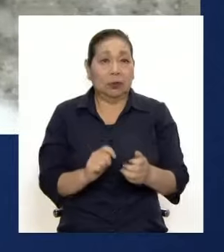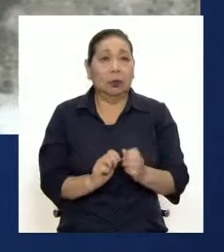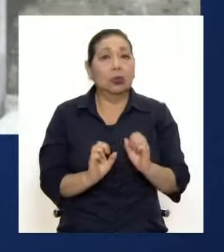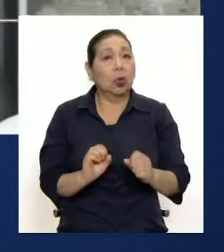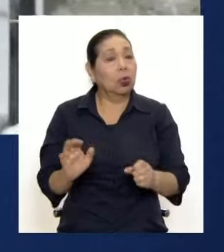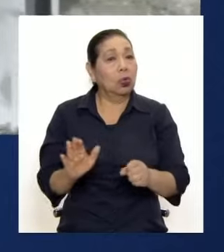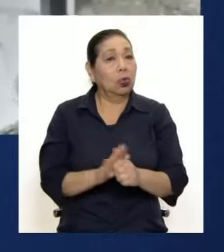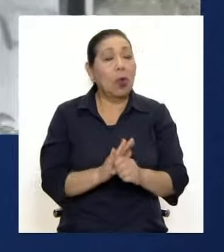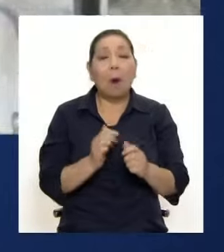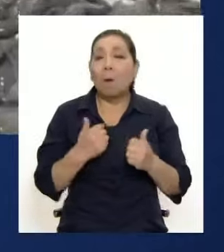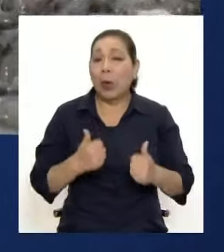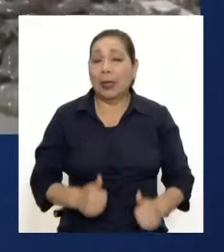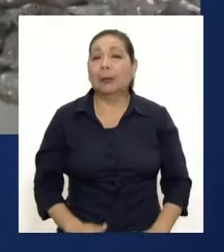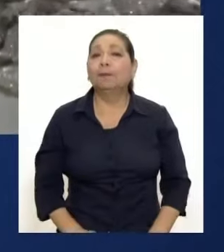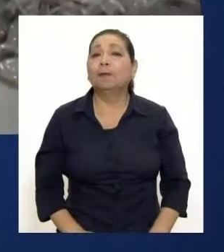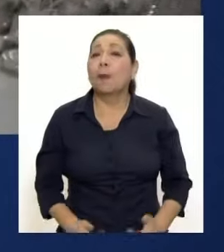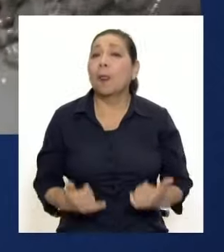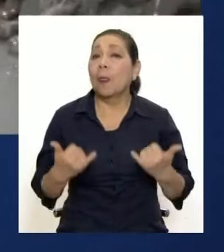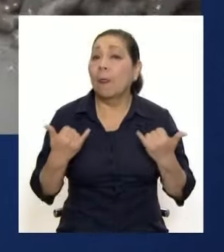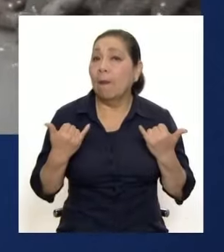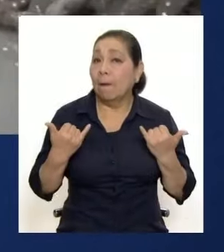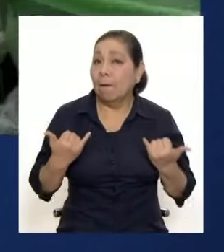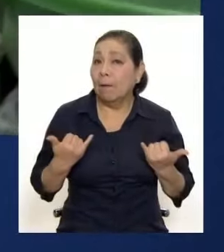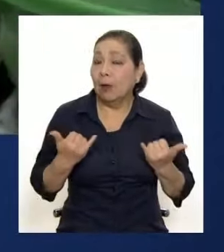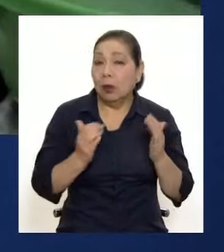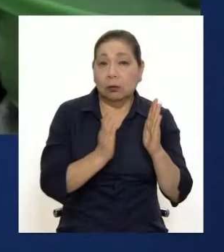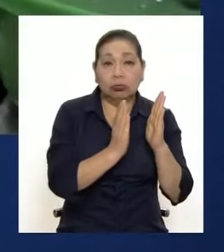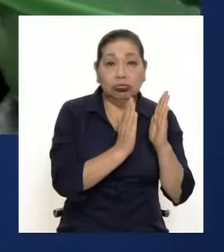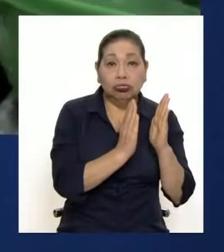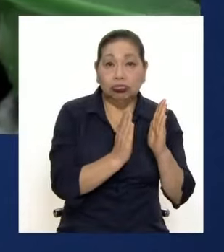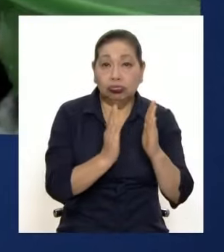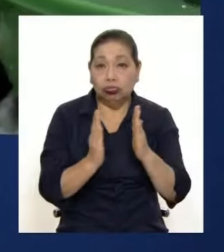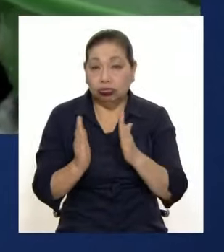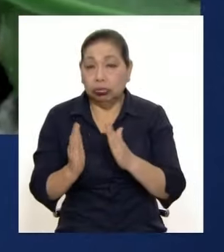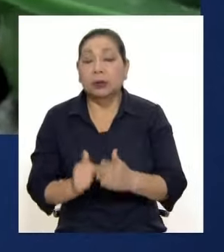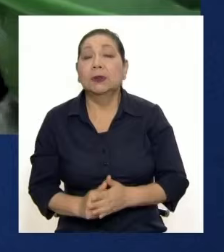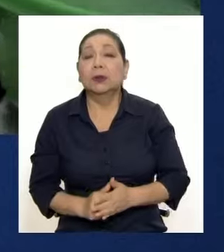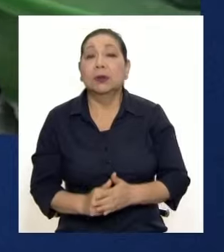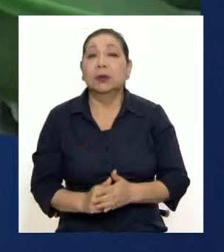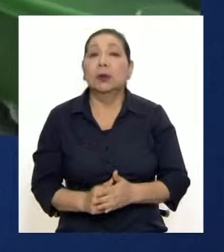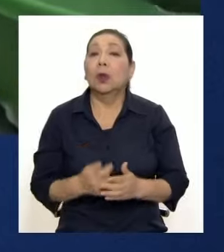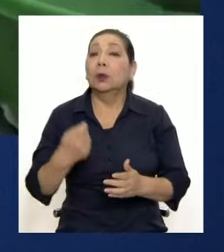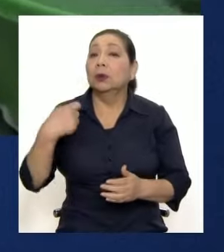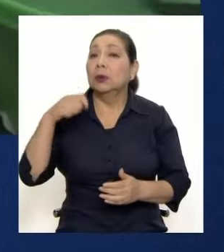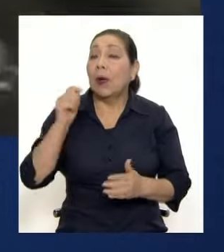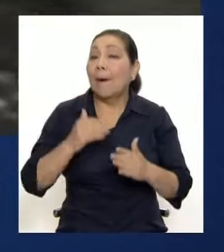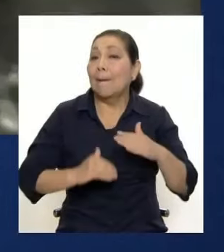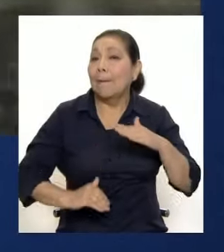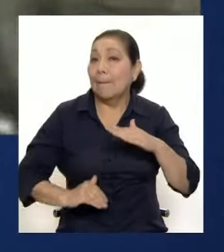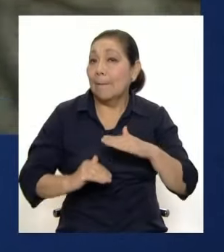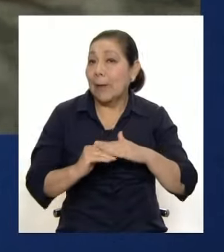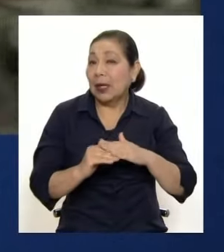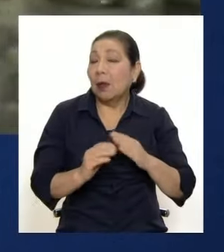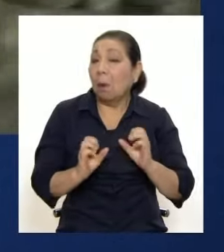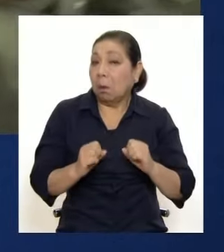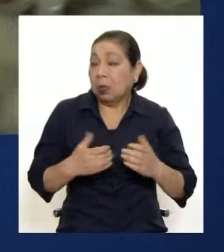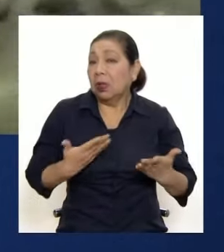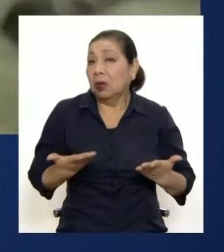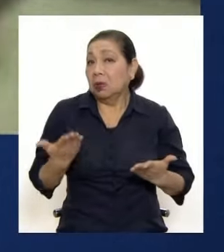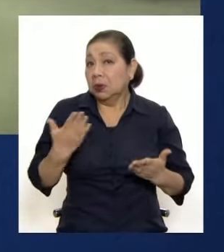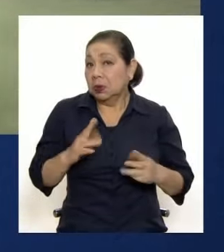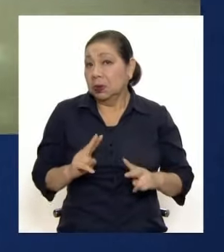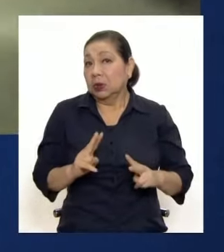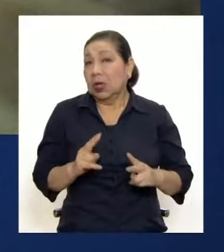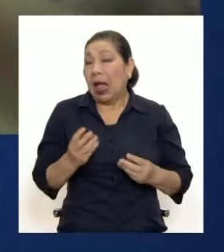sean totalmente exitosas y en esa en ese en ese ord orden de de porcentaje de mayor colocación podríamos ubicar